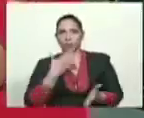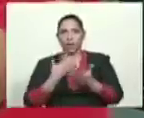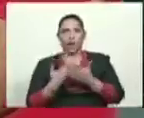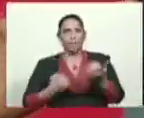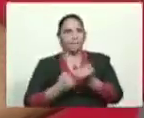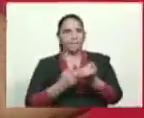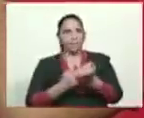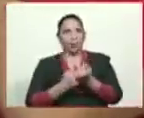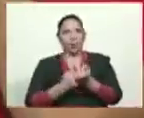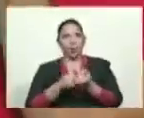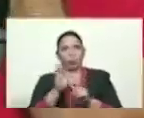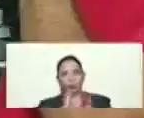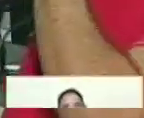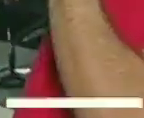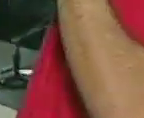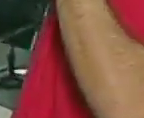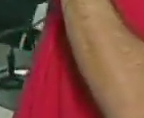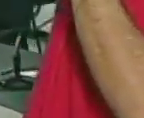a